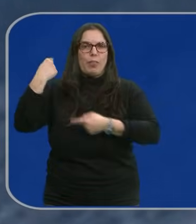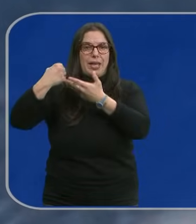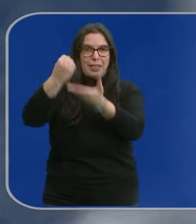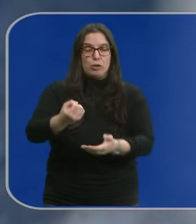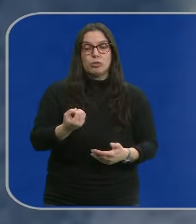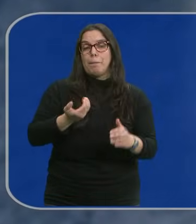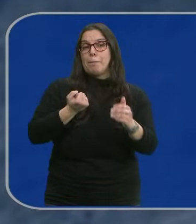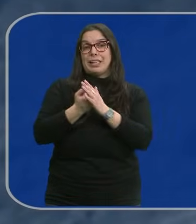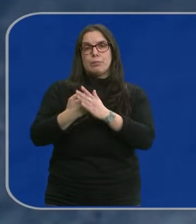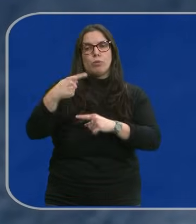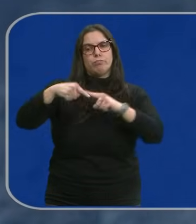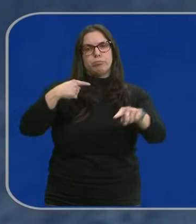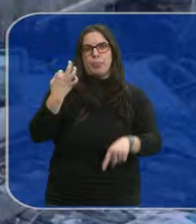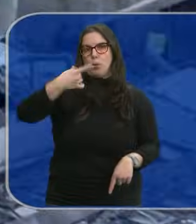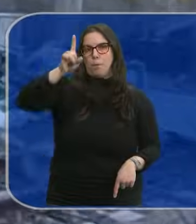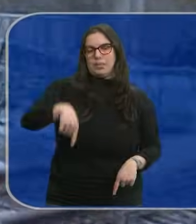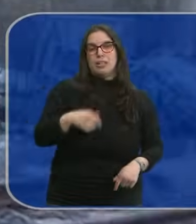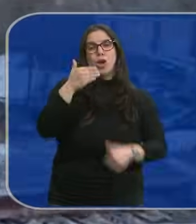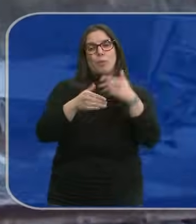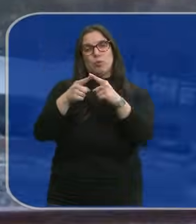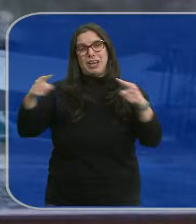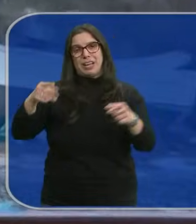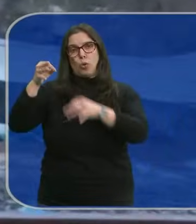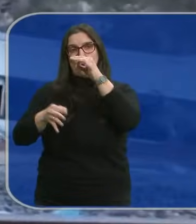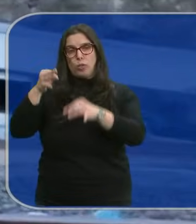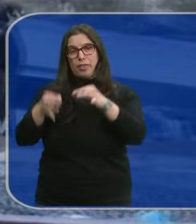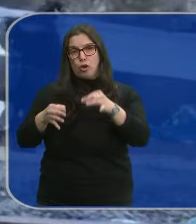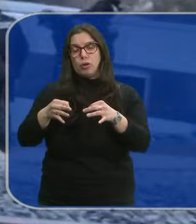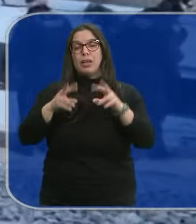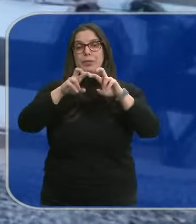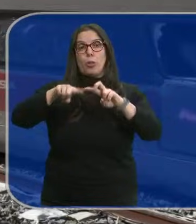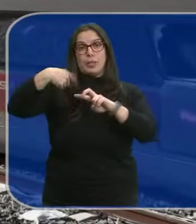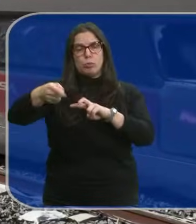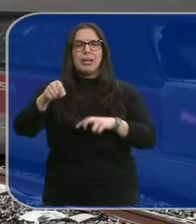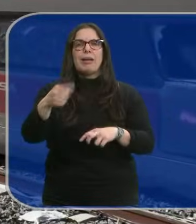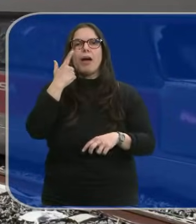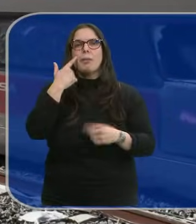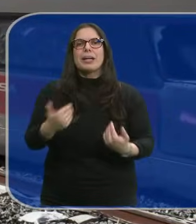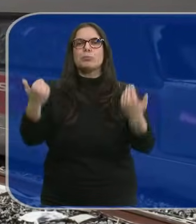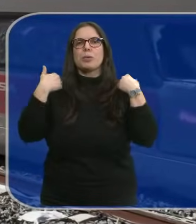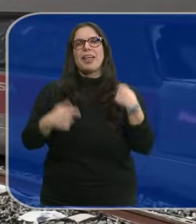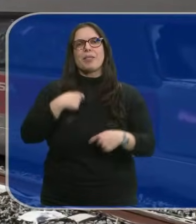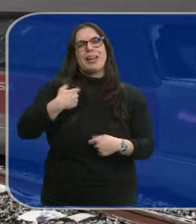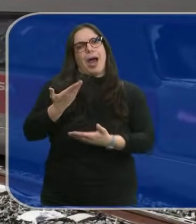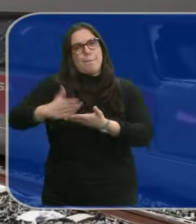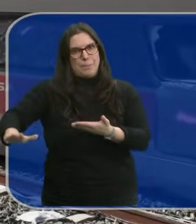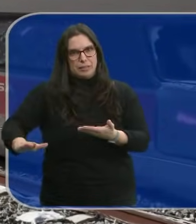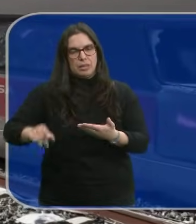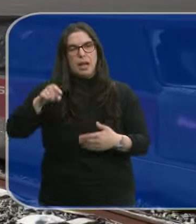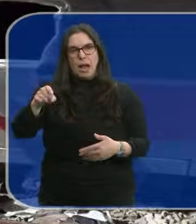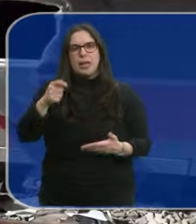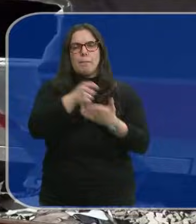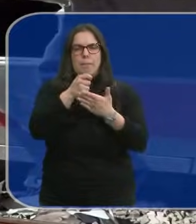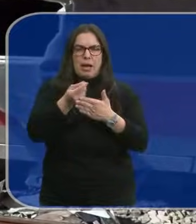llegar en un mes como máximo. Un proceso mucho más largo y de tipo judicial tras la investigación será el que determine la responsabilidad civil, de donde saldrán